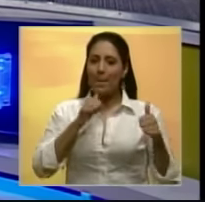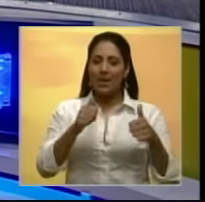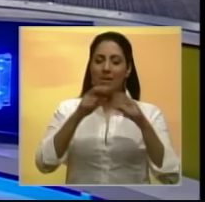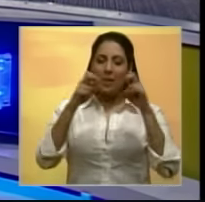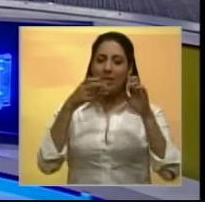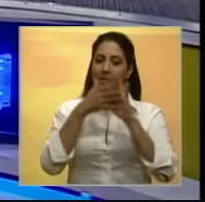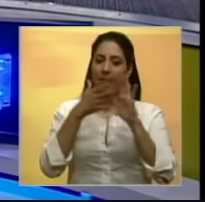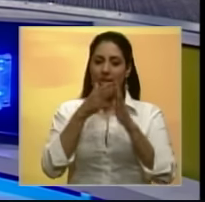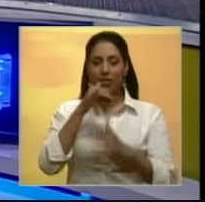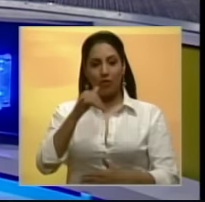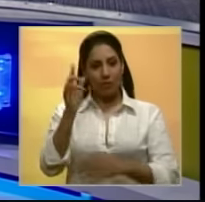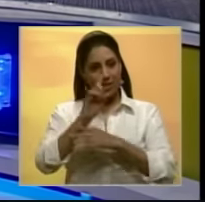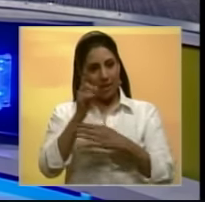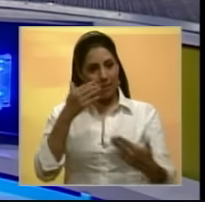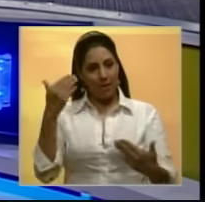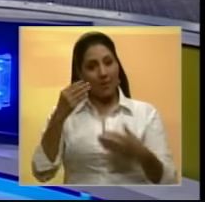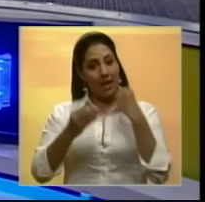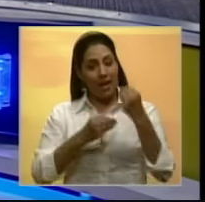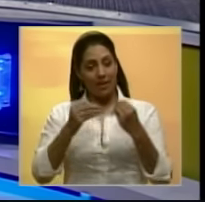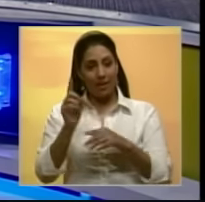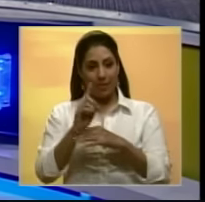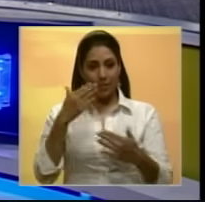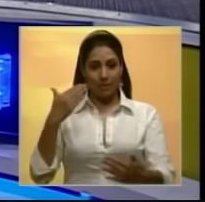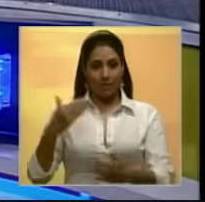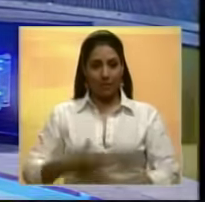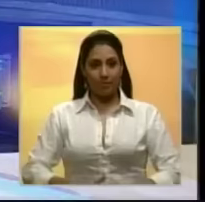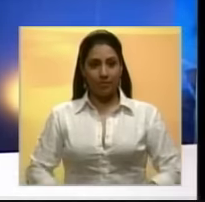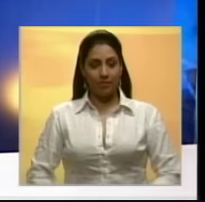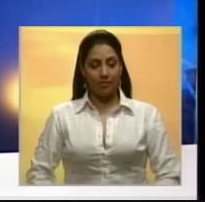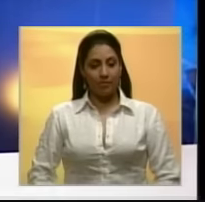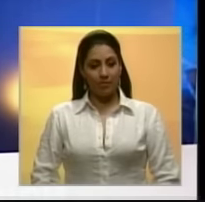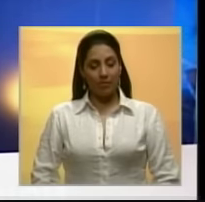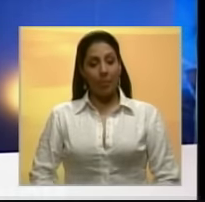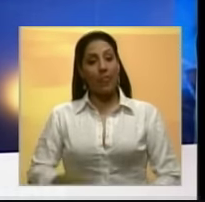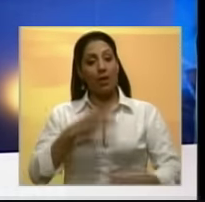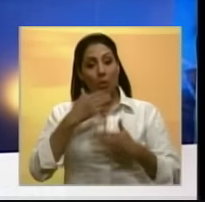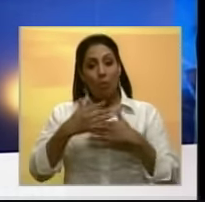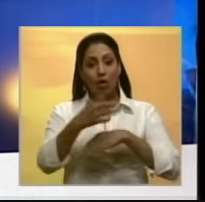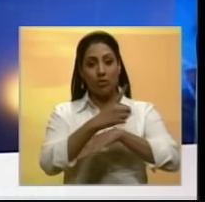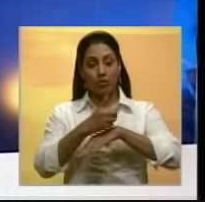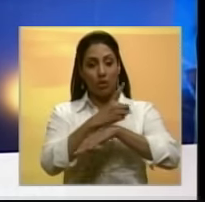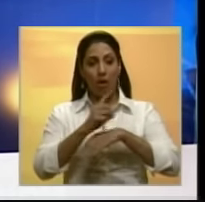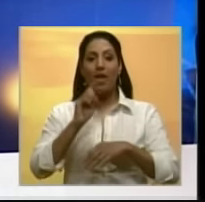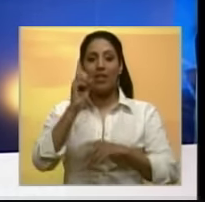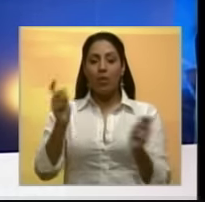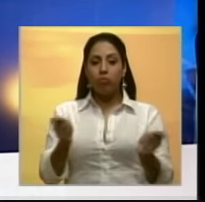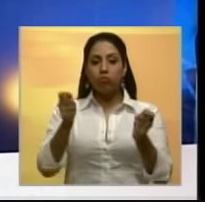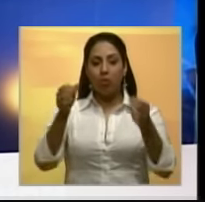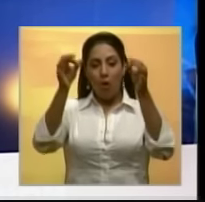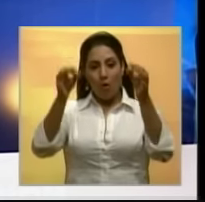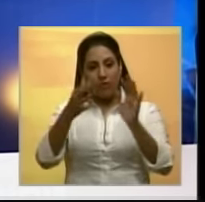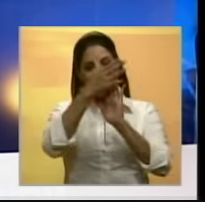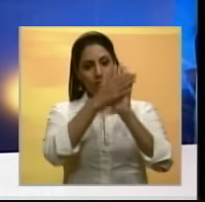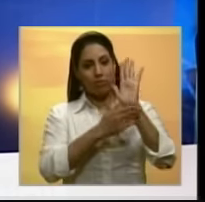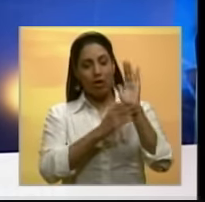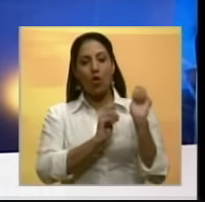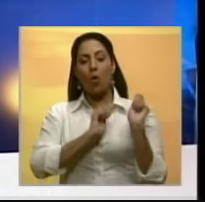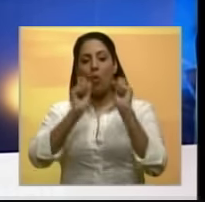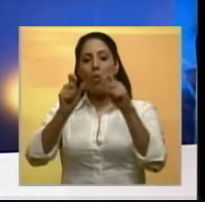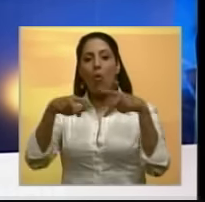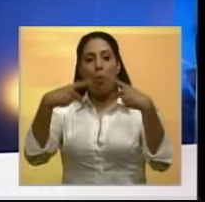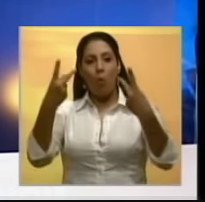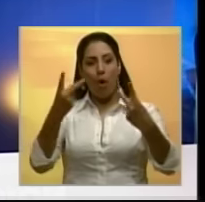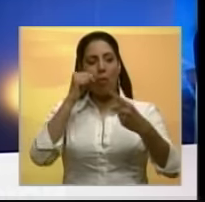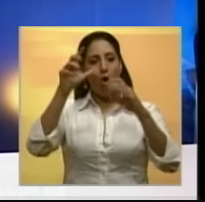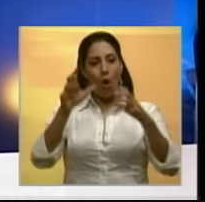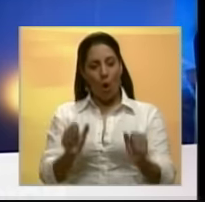a revisar las informaciones y lo hacemos de inmediato. En las próximas horas debe ser publicado en Gaceta Oficial la designación del